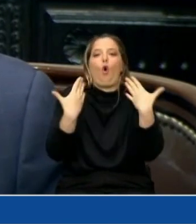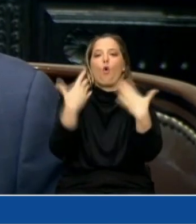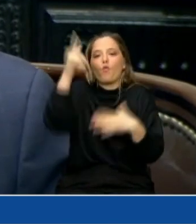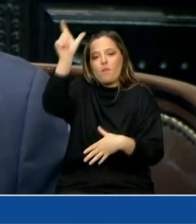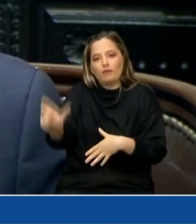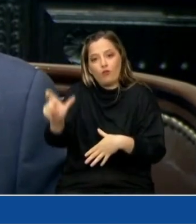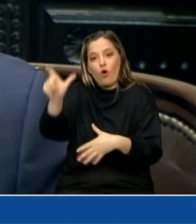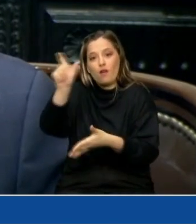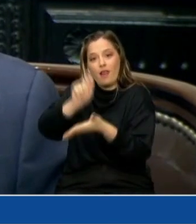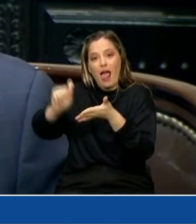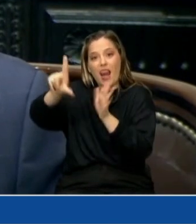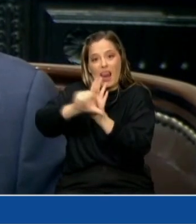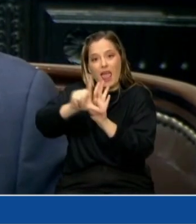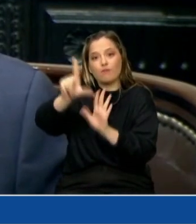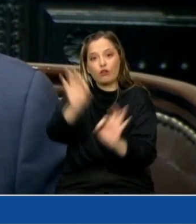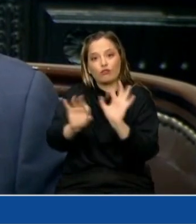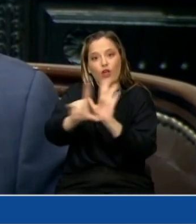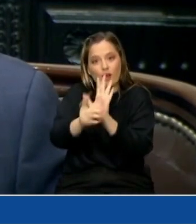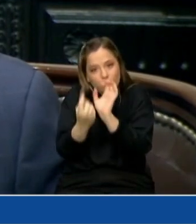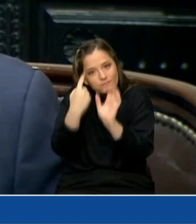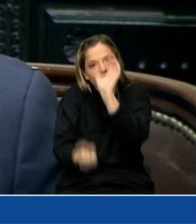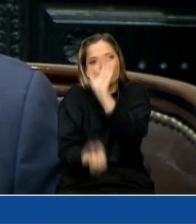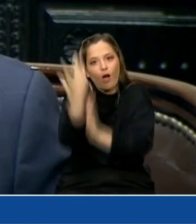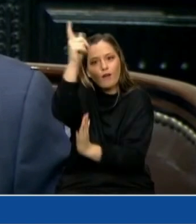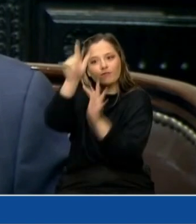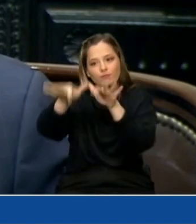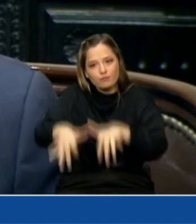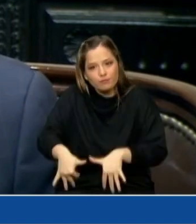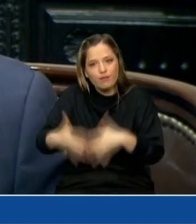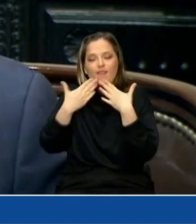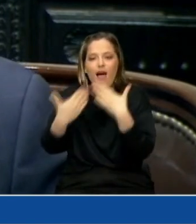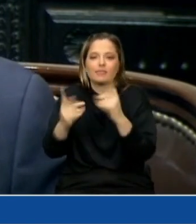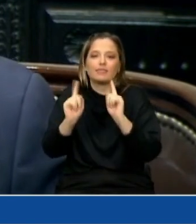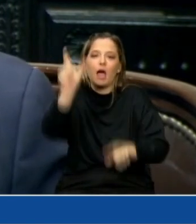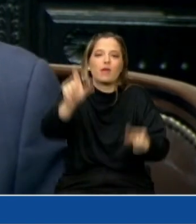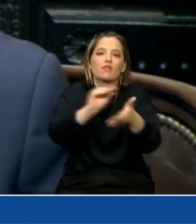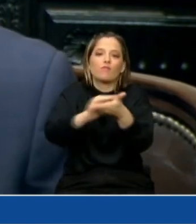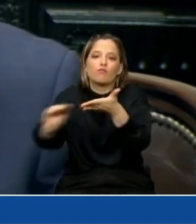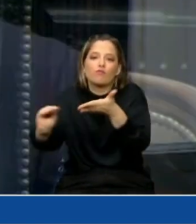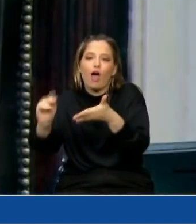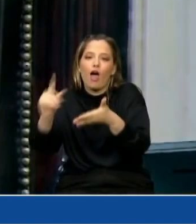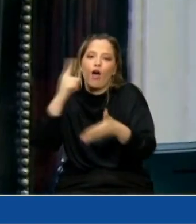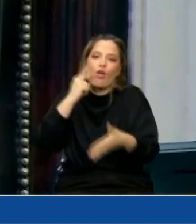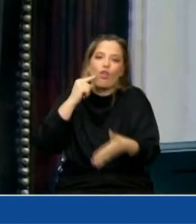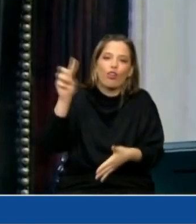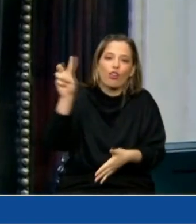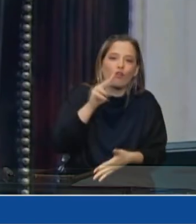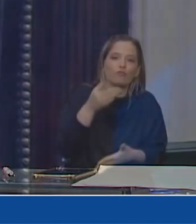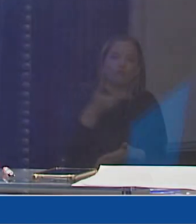de la ley y agradecer a todos los compañeros y compañeras diputadas de este periodo. Gracias.